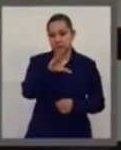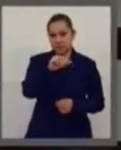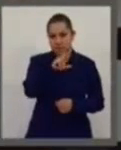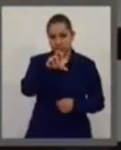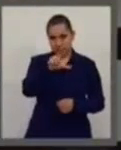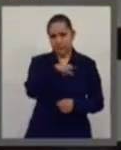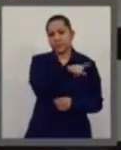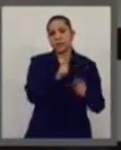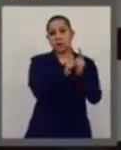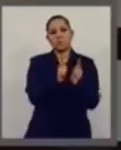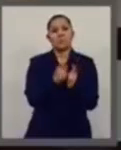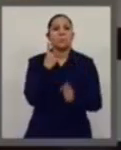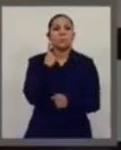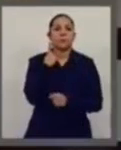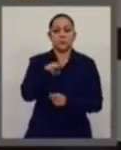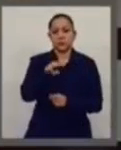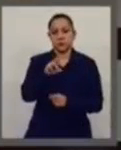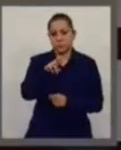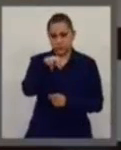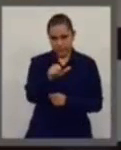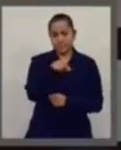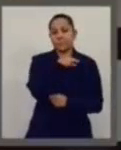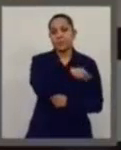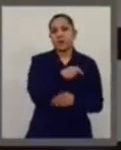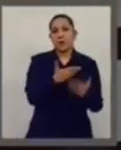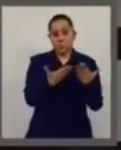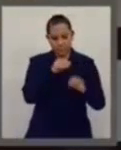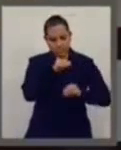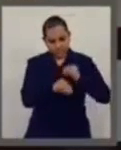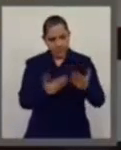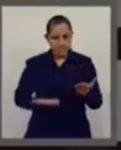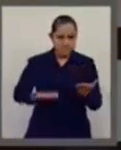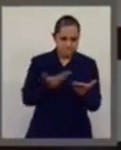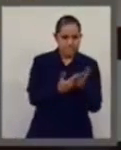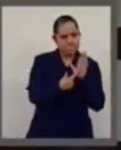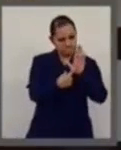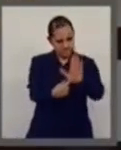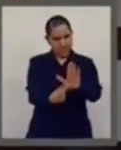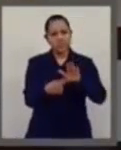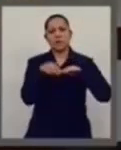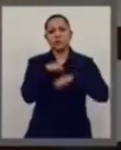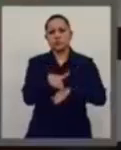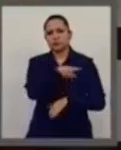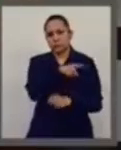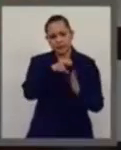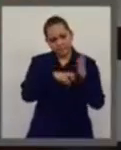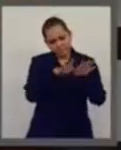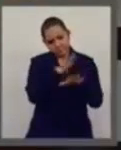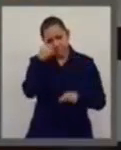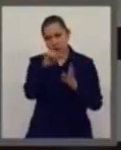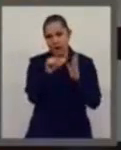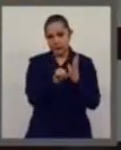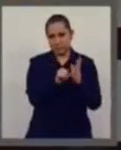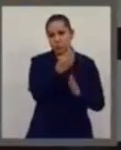del Grupo Parlamentario de Morena para presentar las propuestas relativas al artículo noveno,